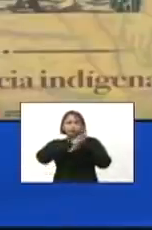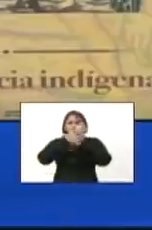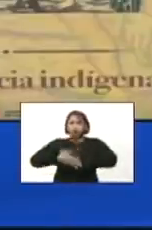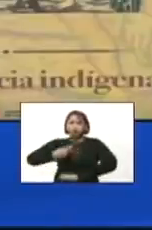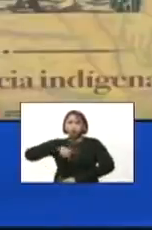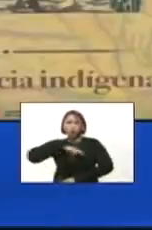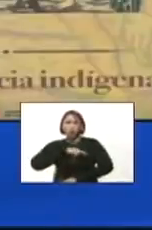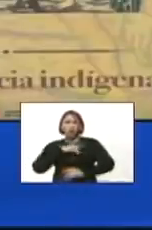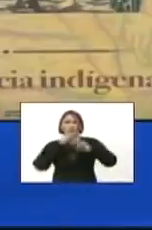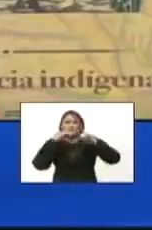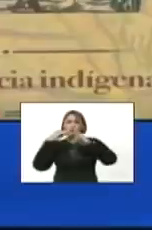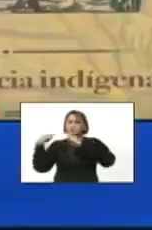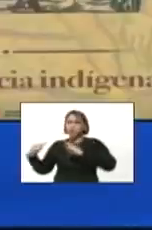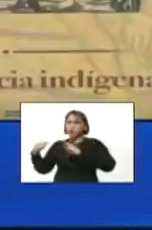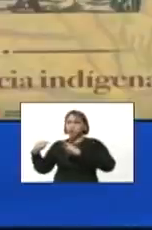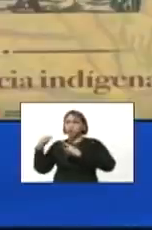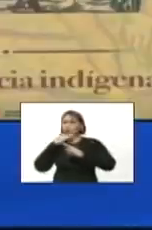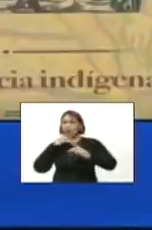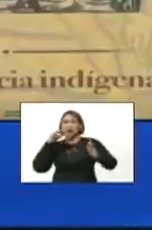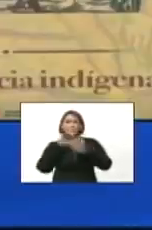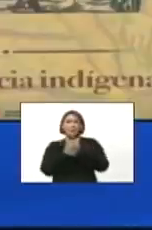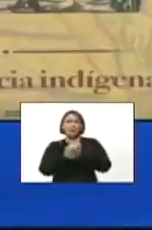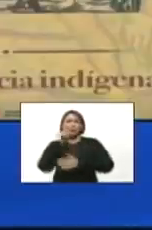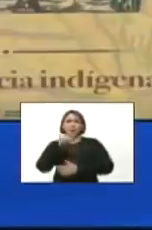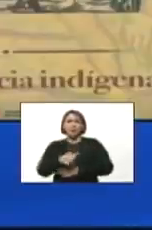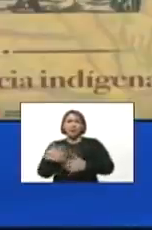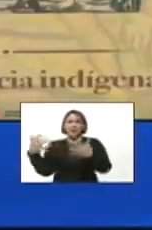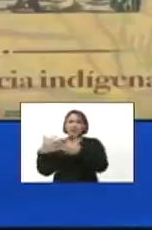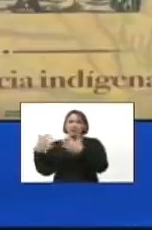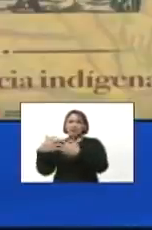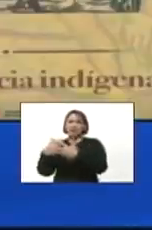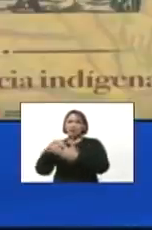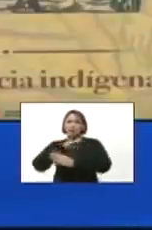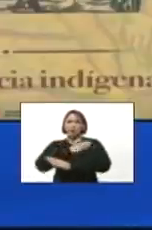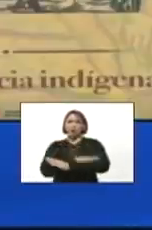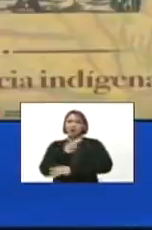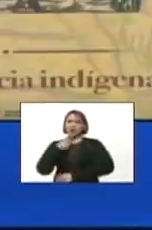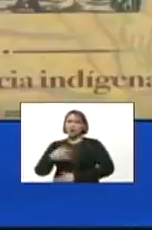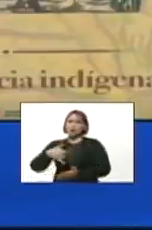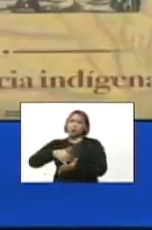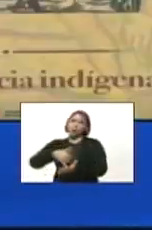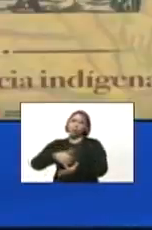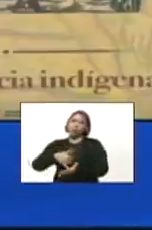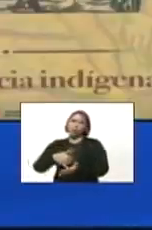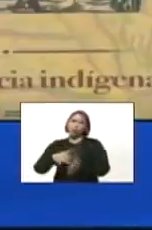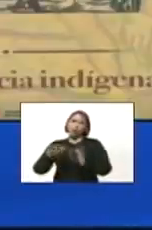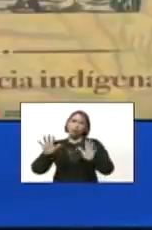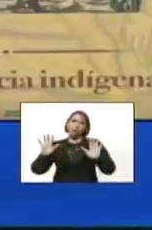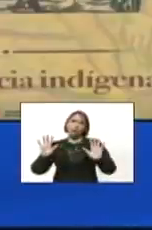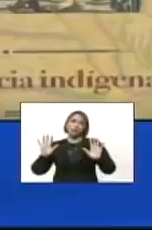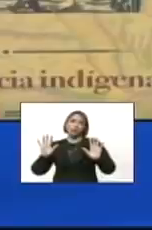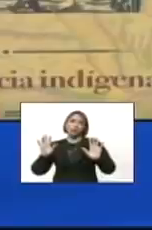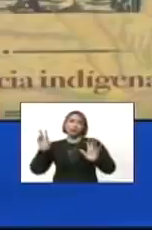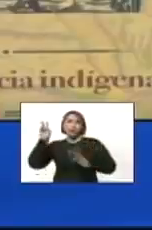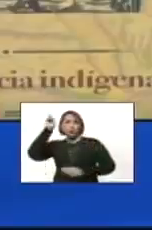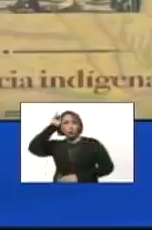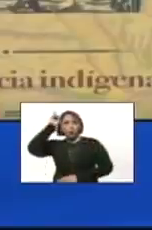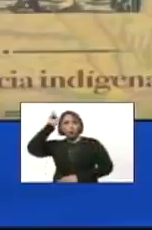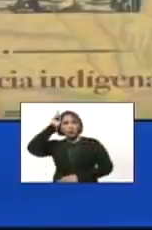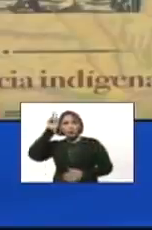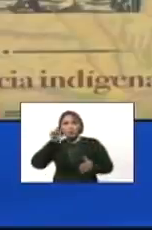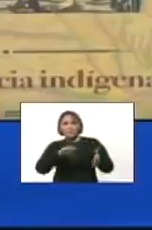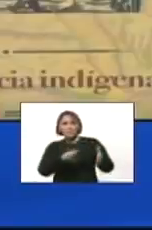enemigo. El enemigo. Y el guerrero dice débilmente, ¡ah, el cacique es